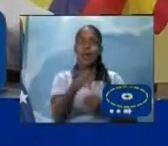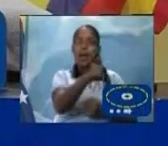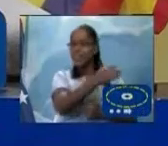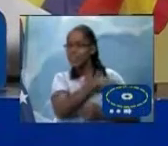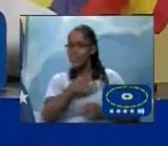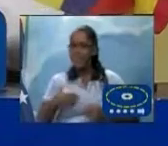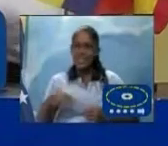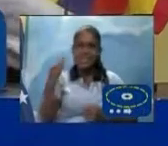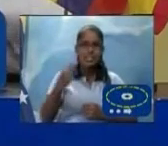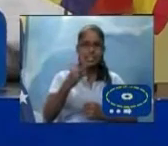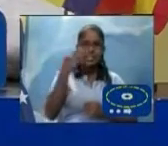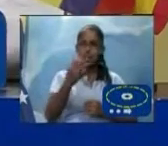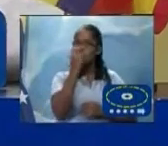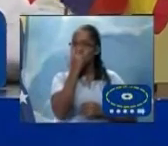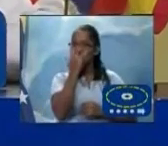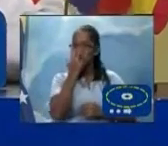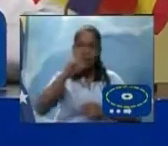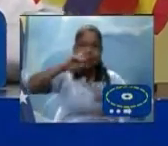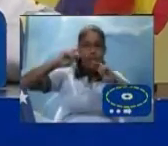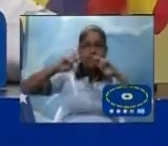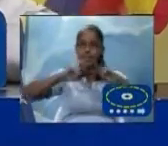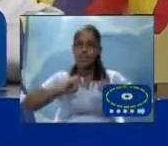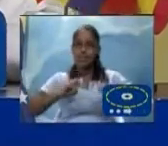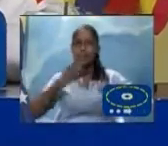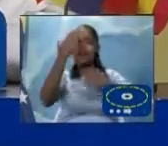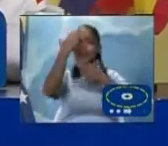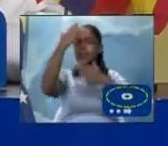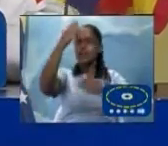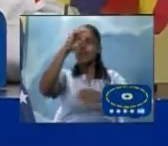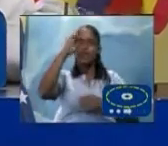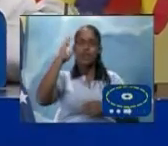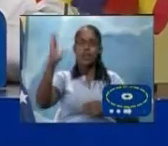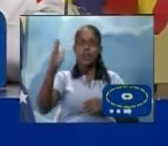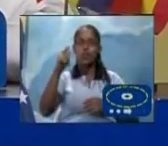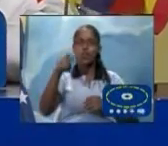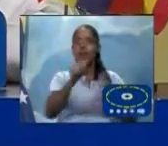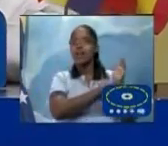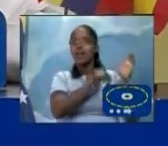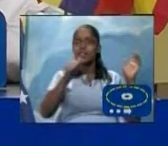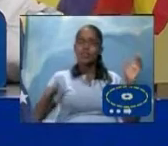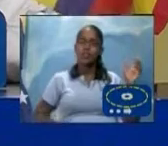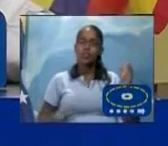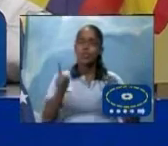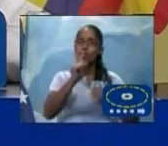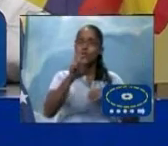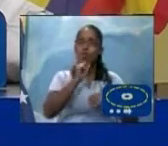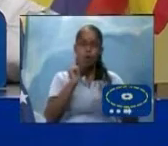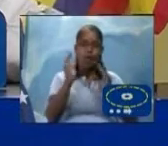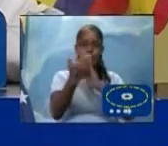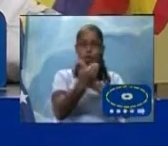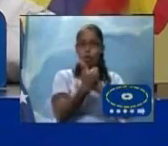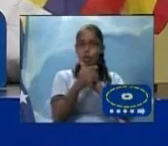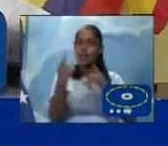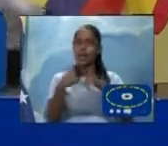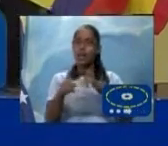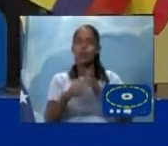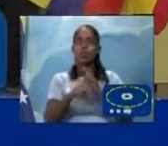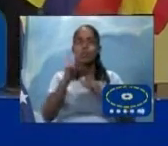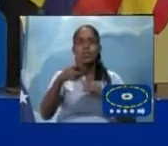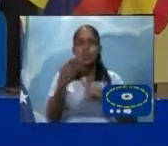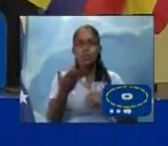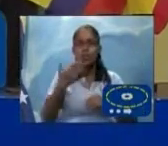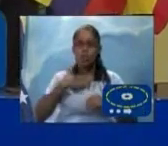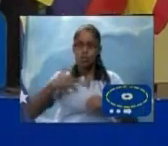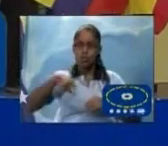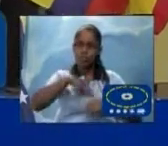gente quiere siempre indagar, y gracias a Dios, el Señor no esconde las cosas, sino que nos